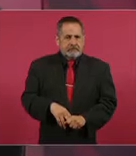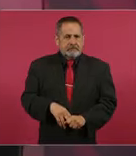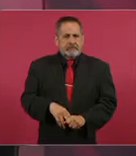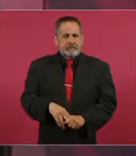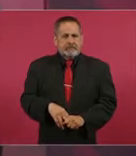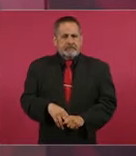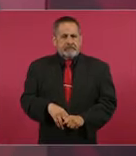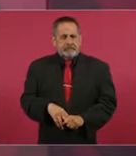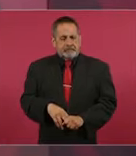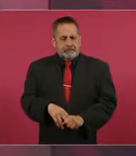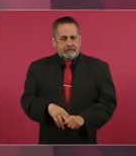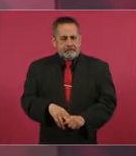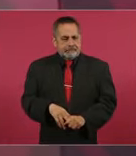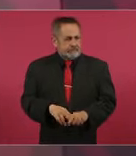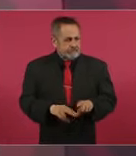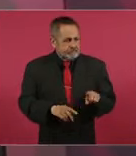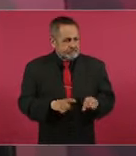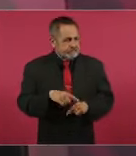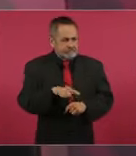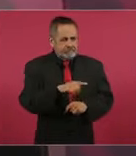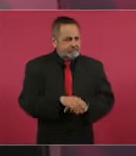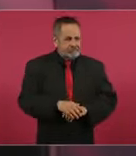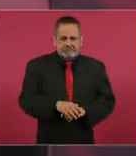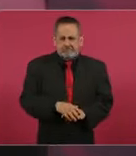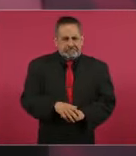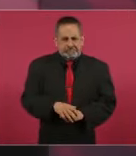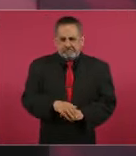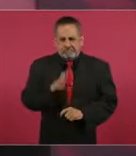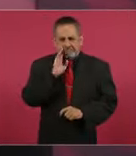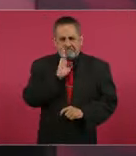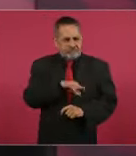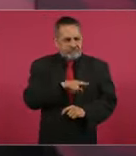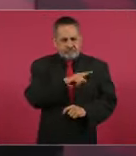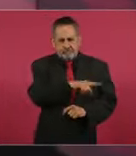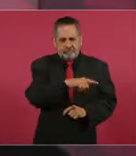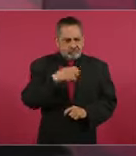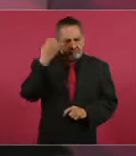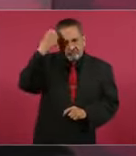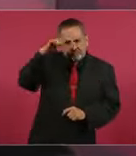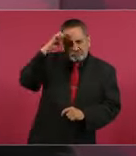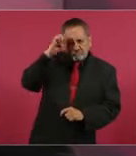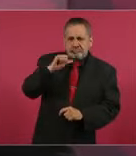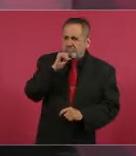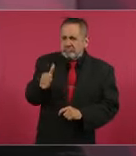muy malos e inexpertos.